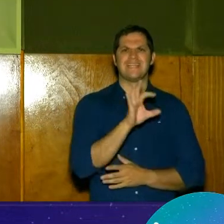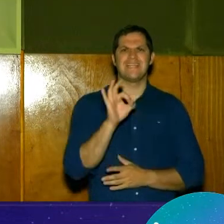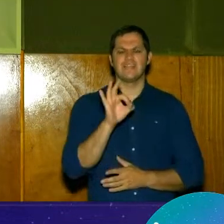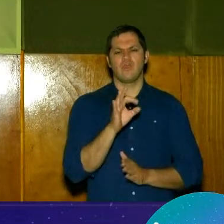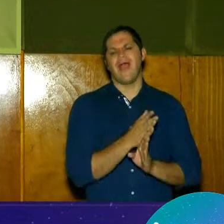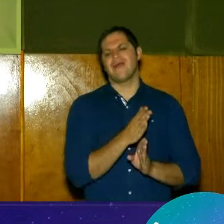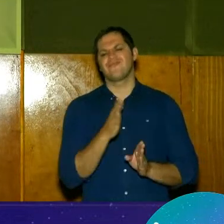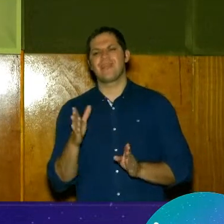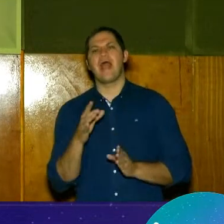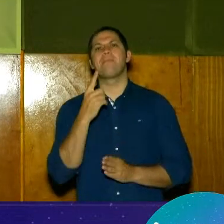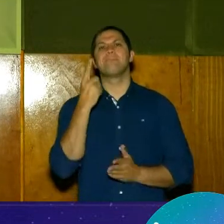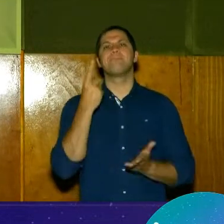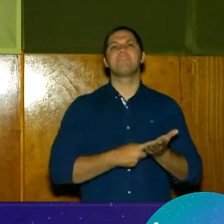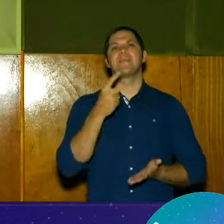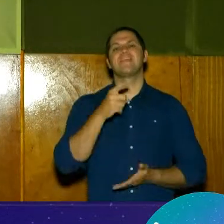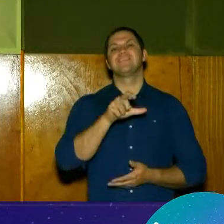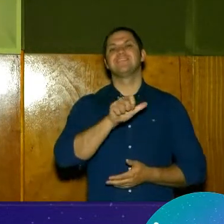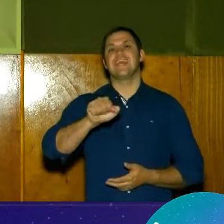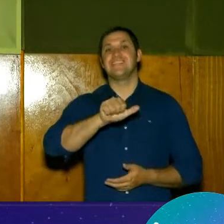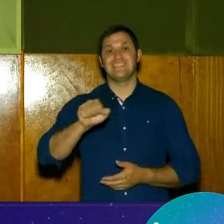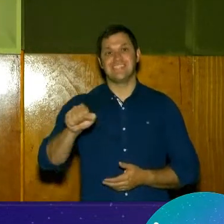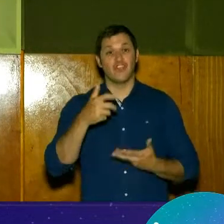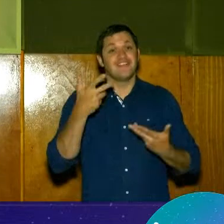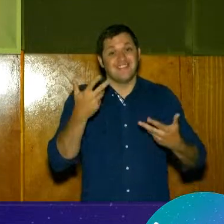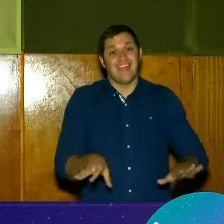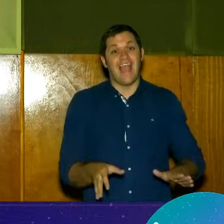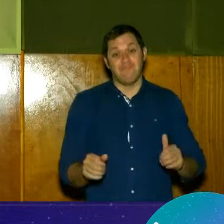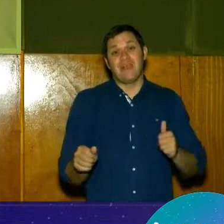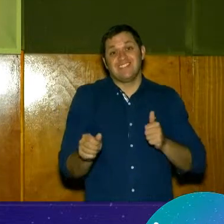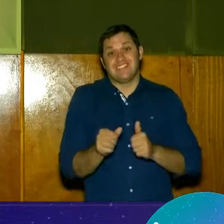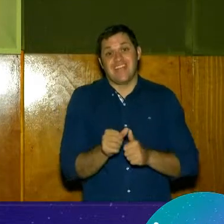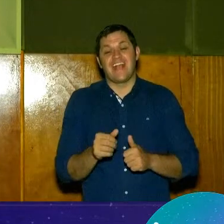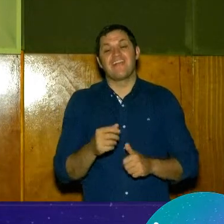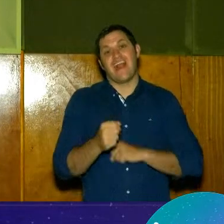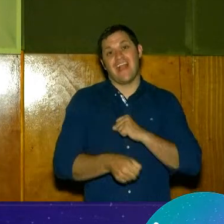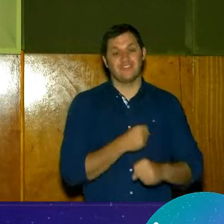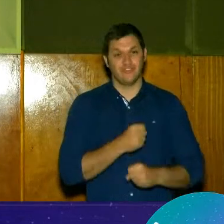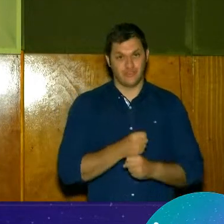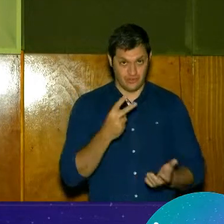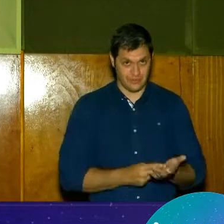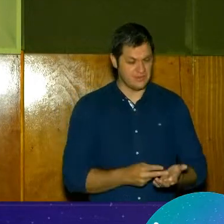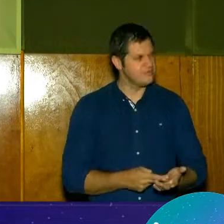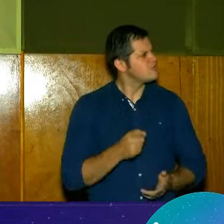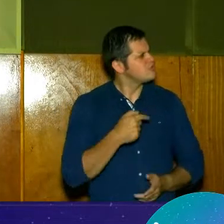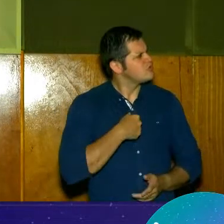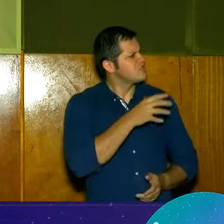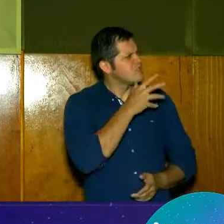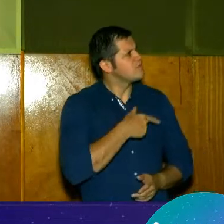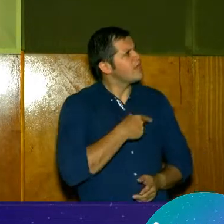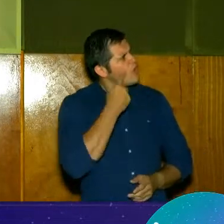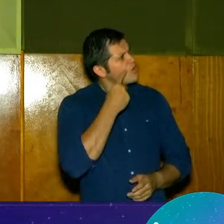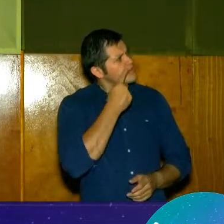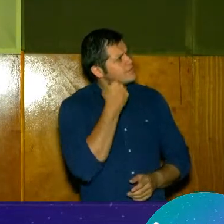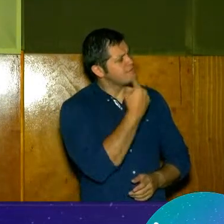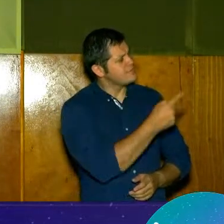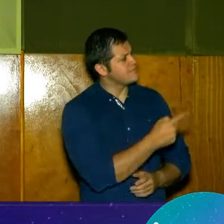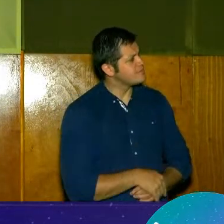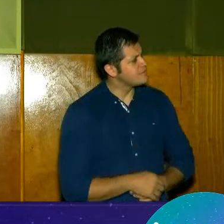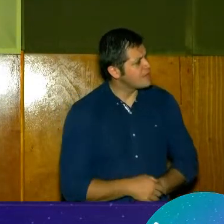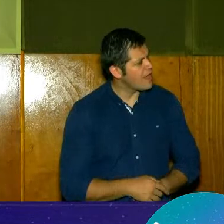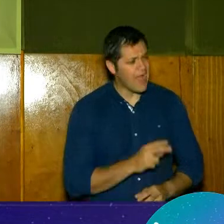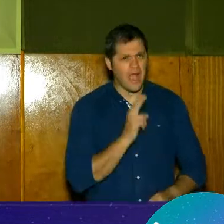llegamos a sofía brage llamaría cunit más o menos en el 1.500 1.600 ya